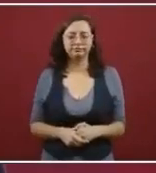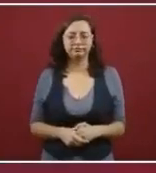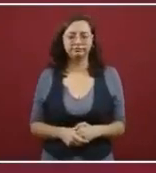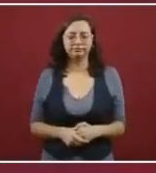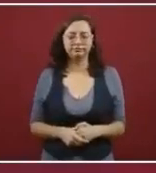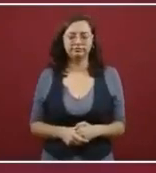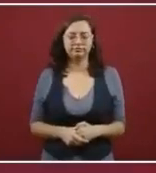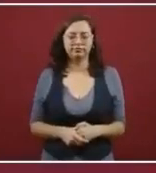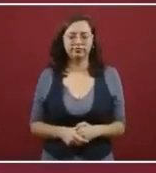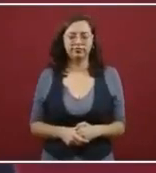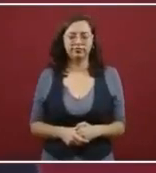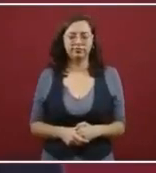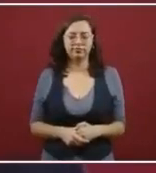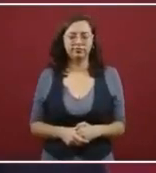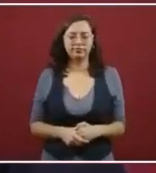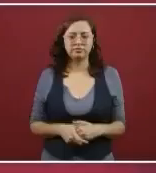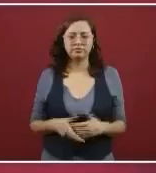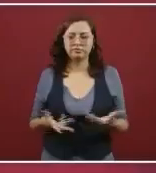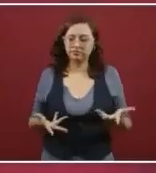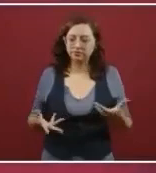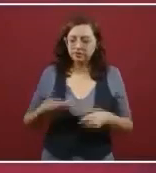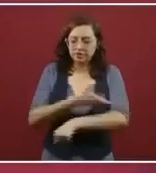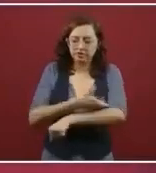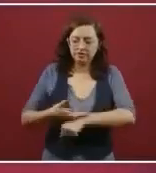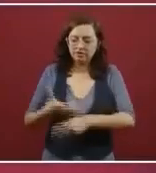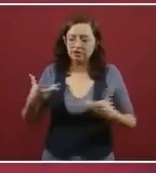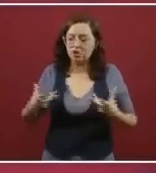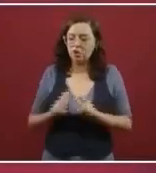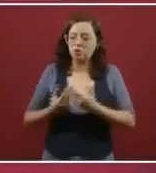la convivencia familiar,